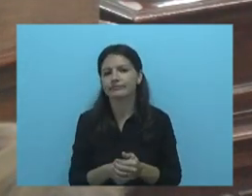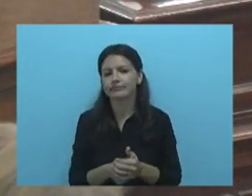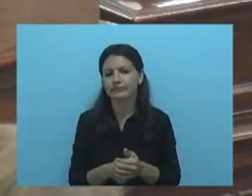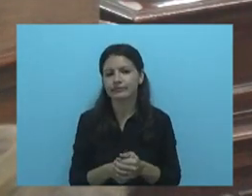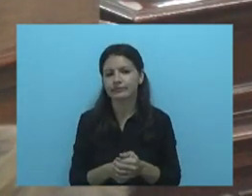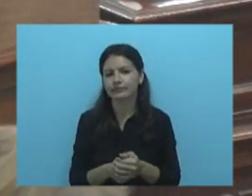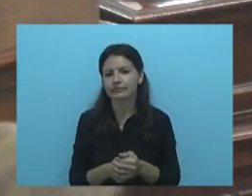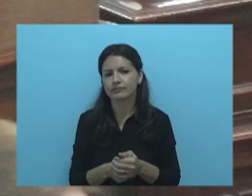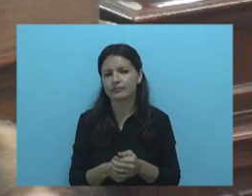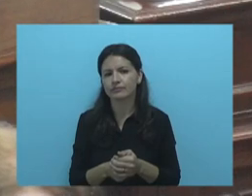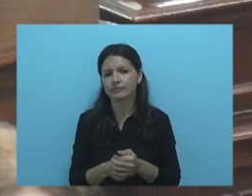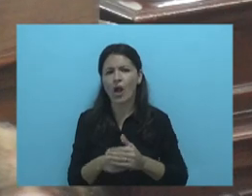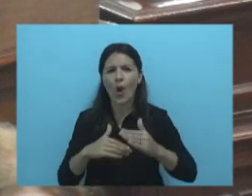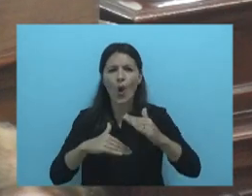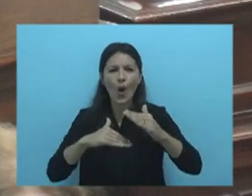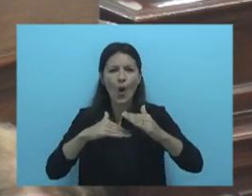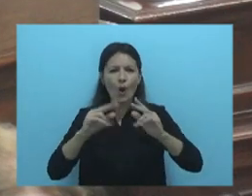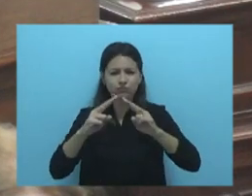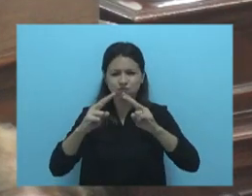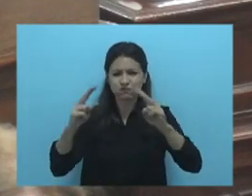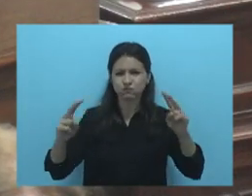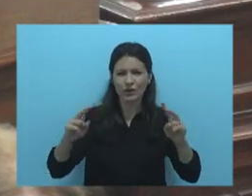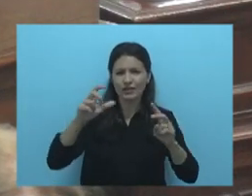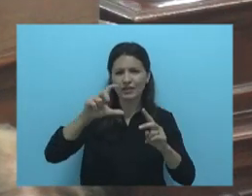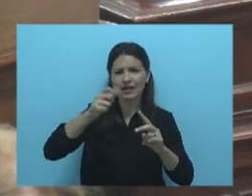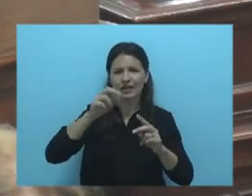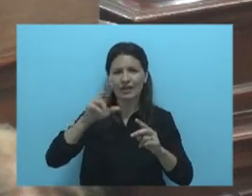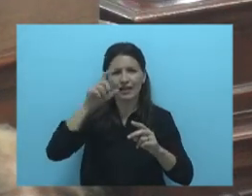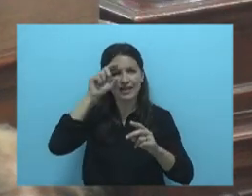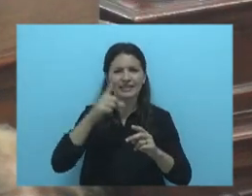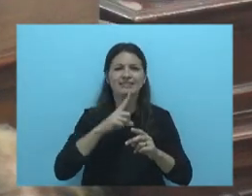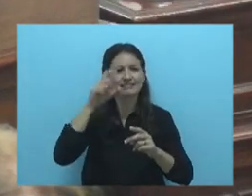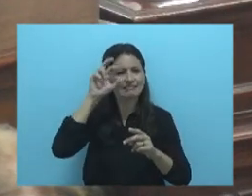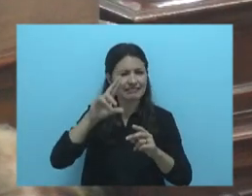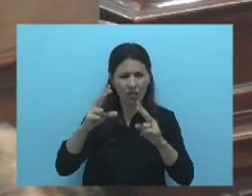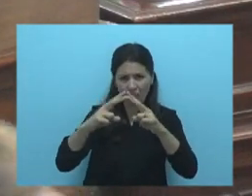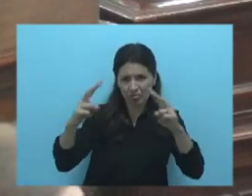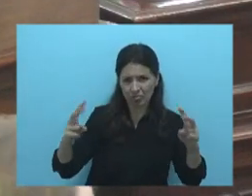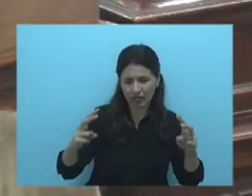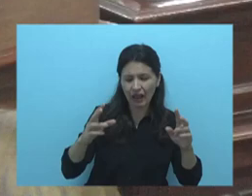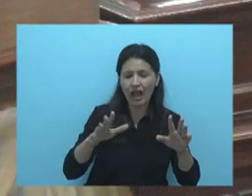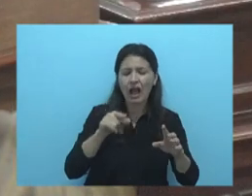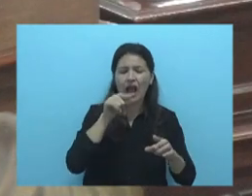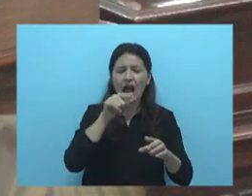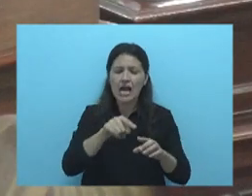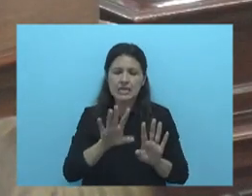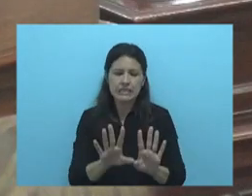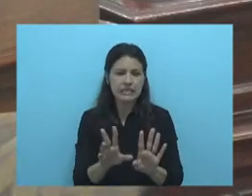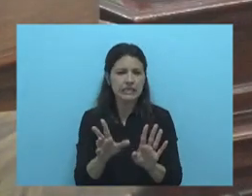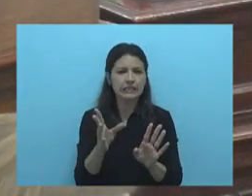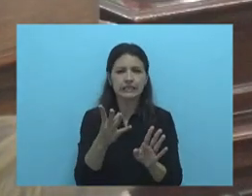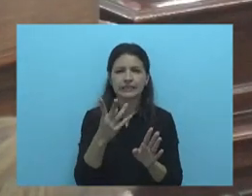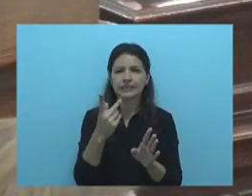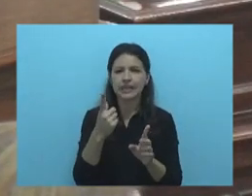que el puente carretero sigue soportando 40.000 vehículos diarios, que es una conexión vial que se